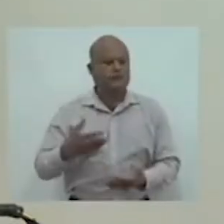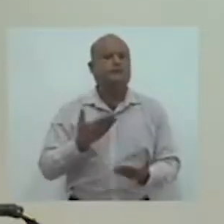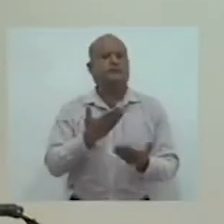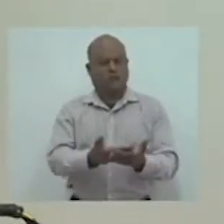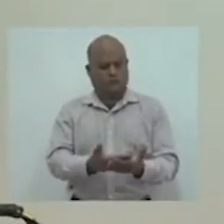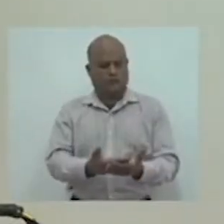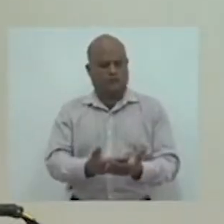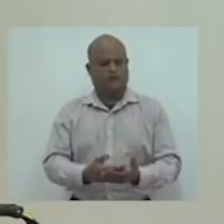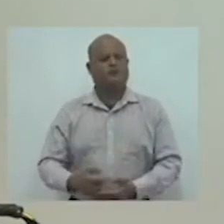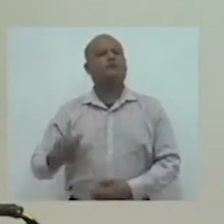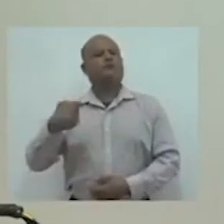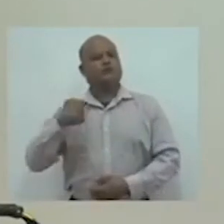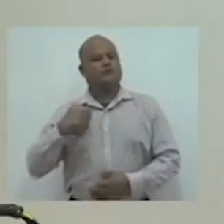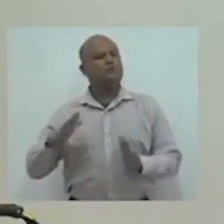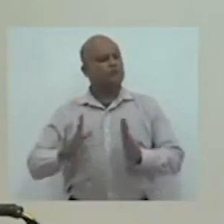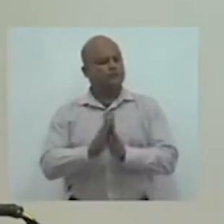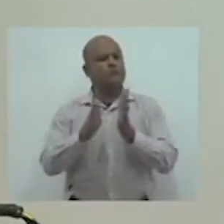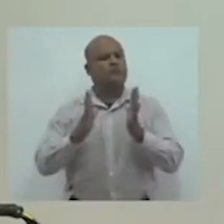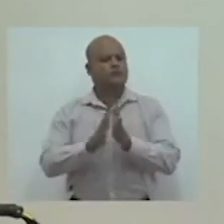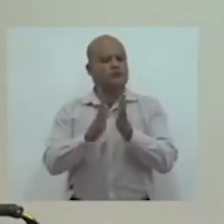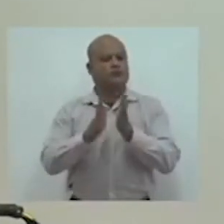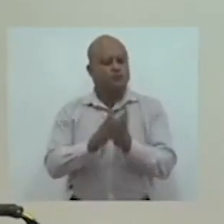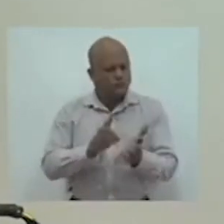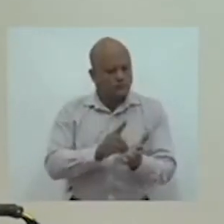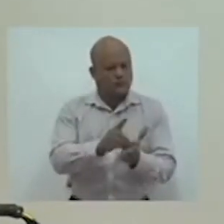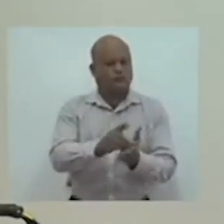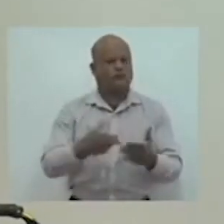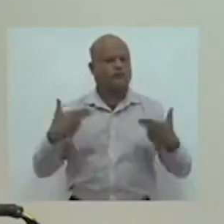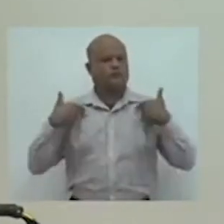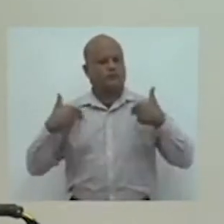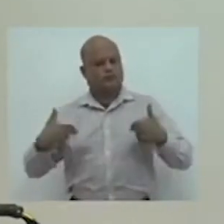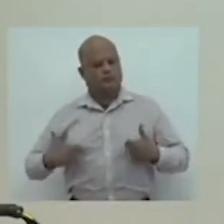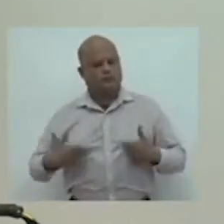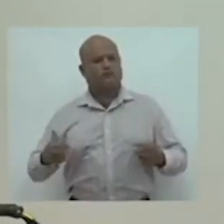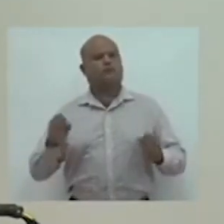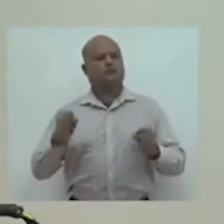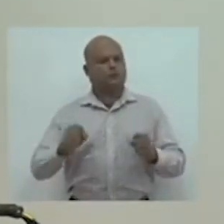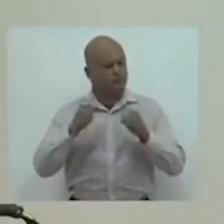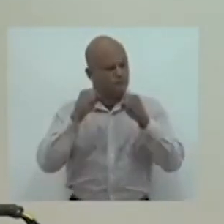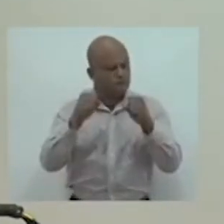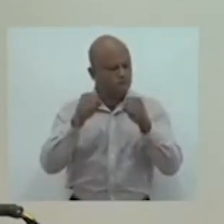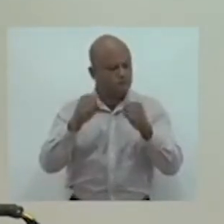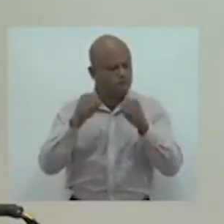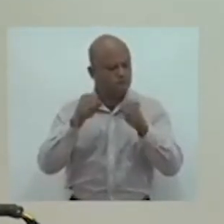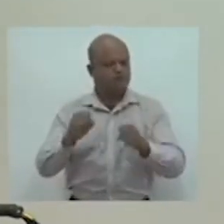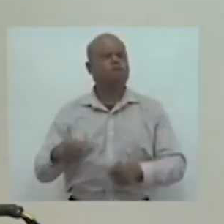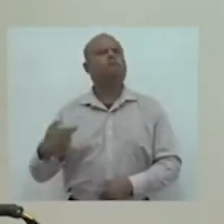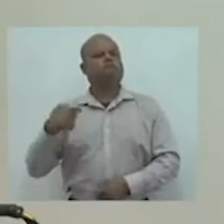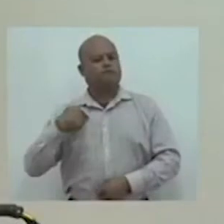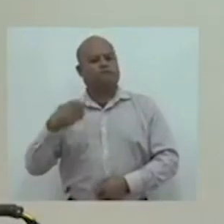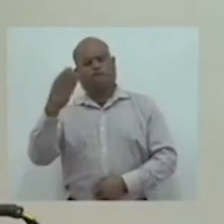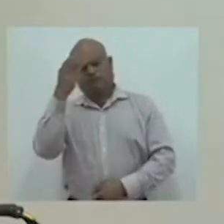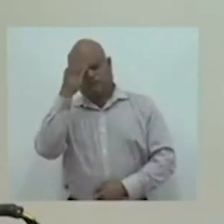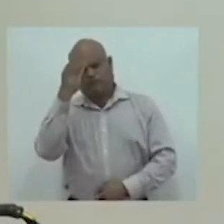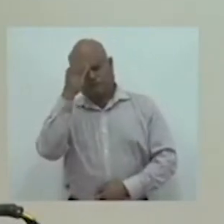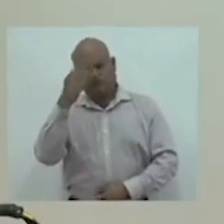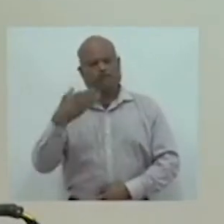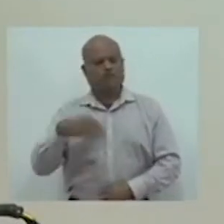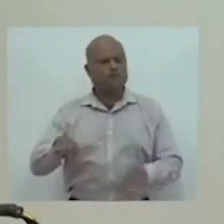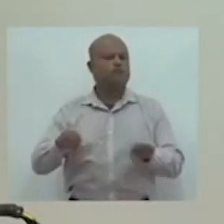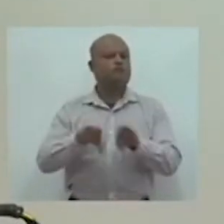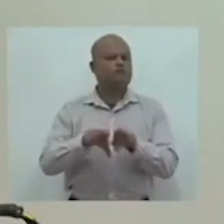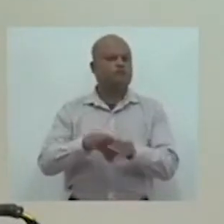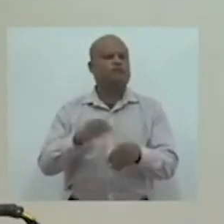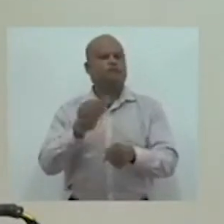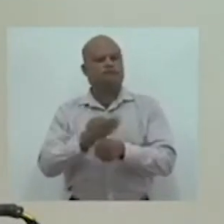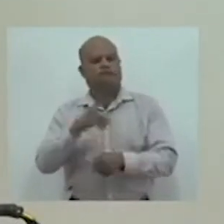refirió a nuestros recorridos, mis recorridos. Es una persona que ha recorrido las colonias, que sabe ciertas problemáticas, principalmente de los sectores vulnerables,